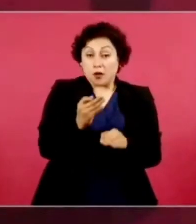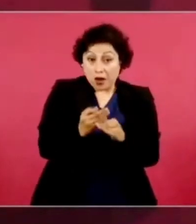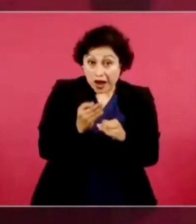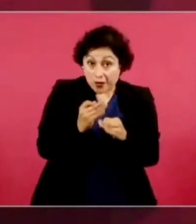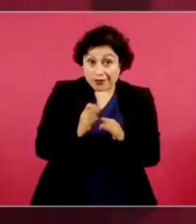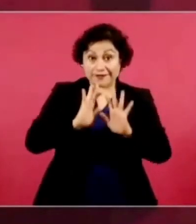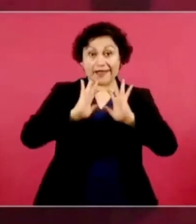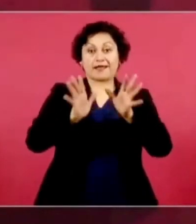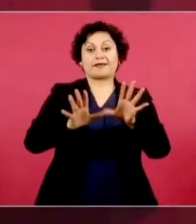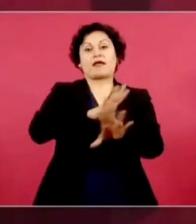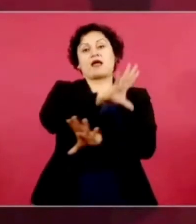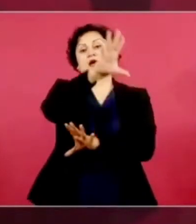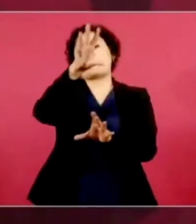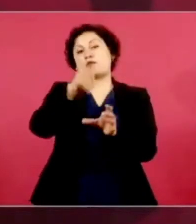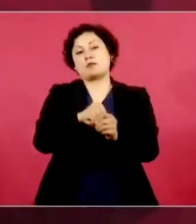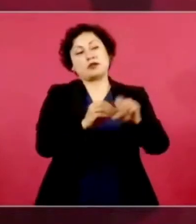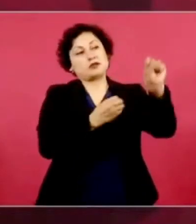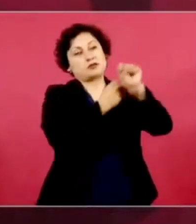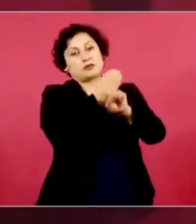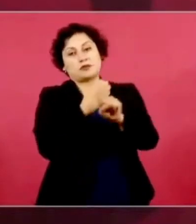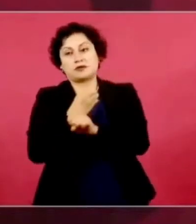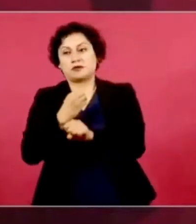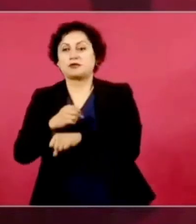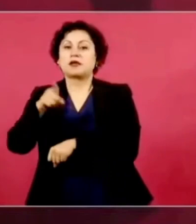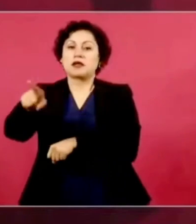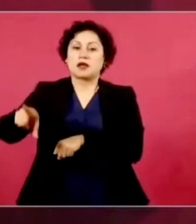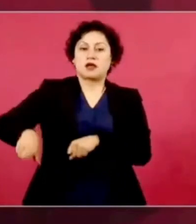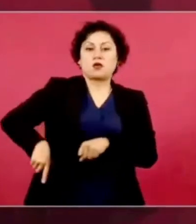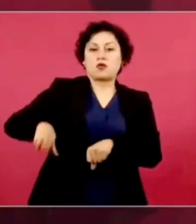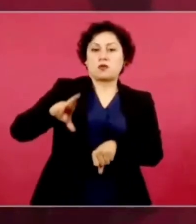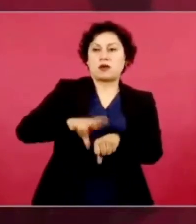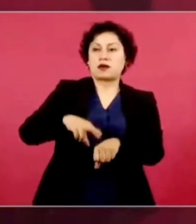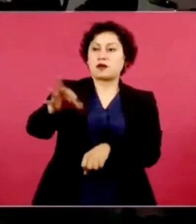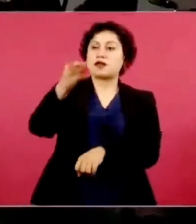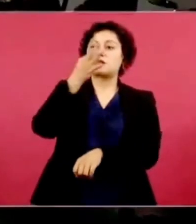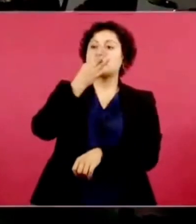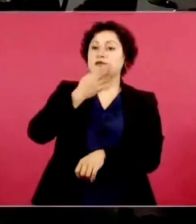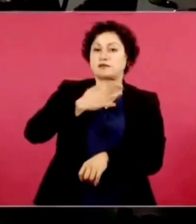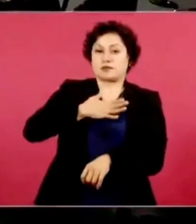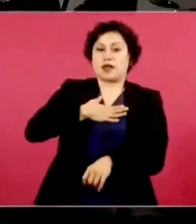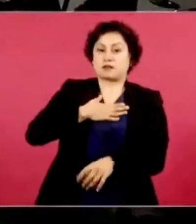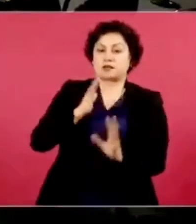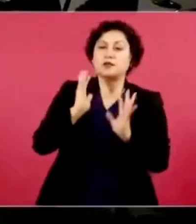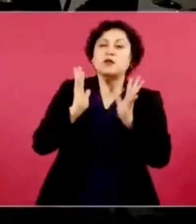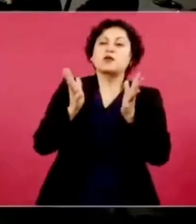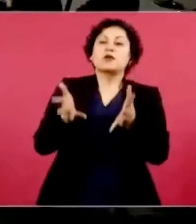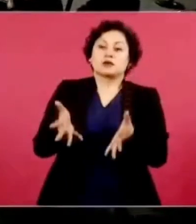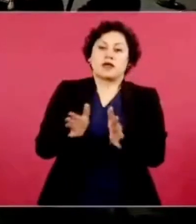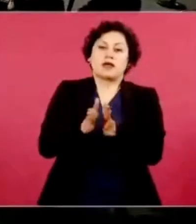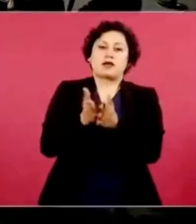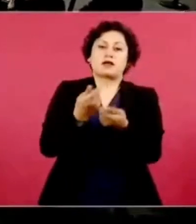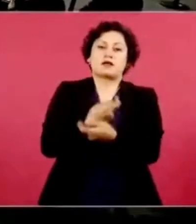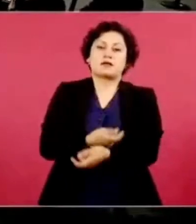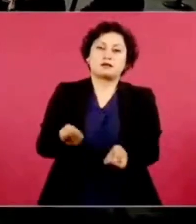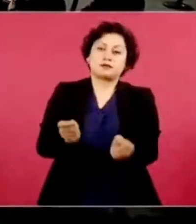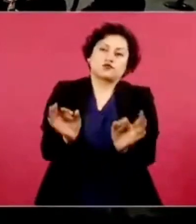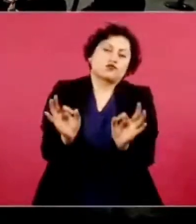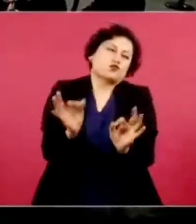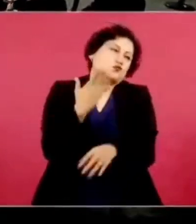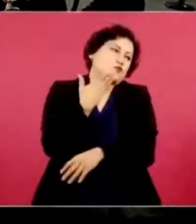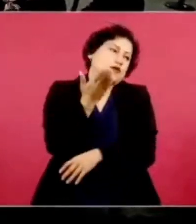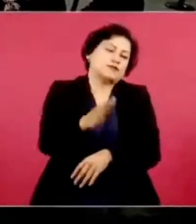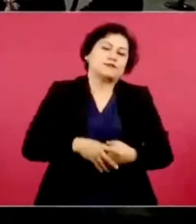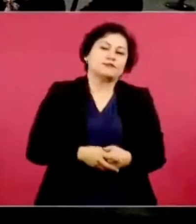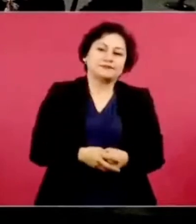mandó a informar de que habían tomado la decisión de distribuir los libros. Entonces,